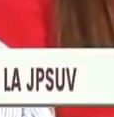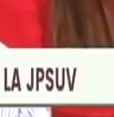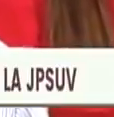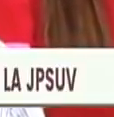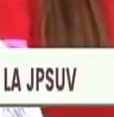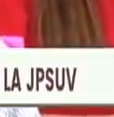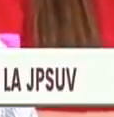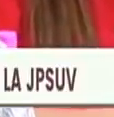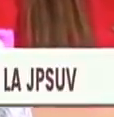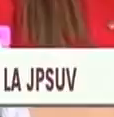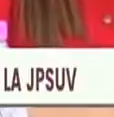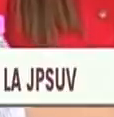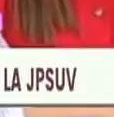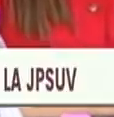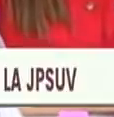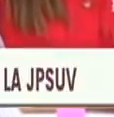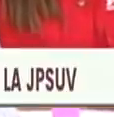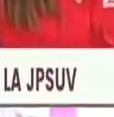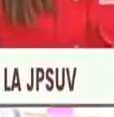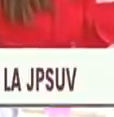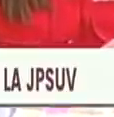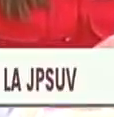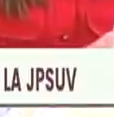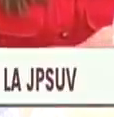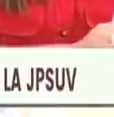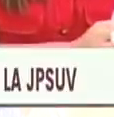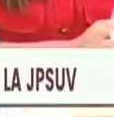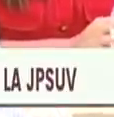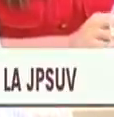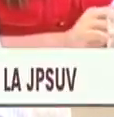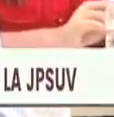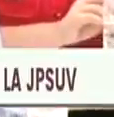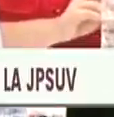Empezandito esto aquí. Bueno, hemos tenido